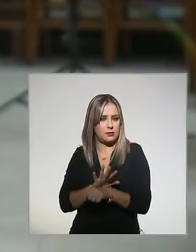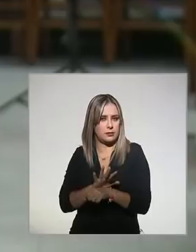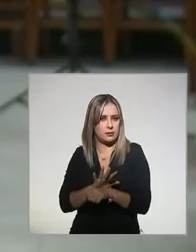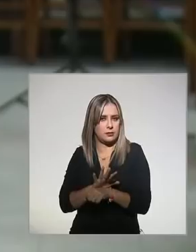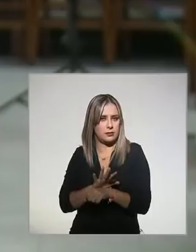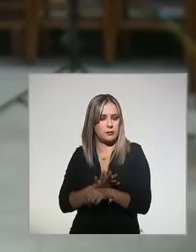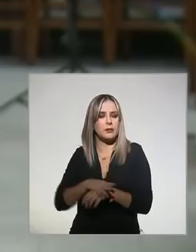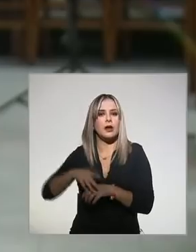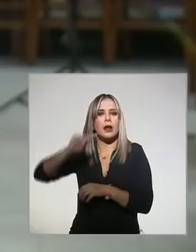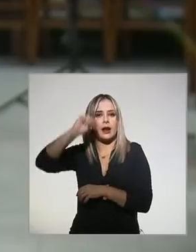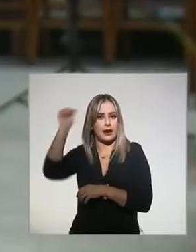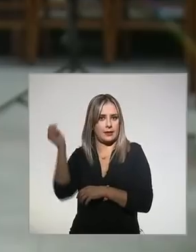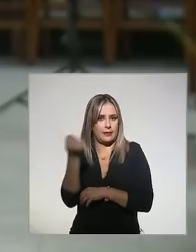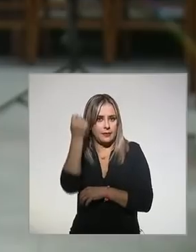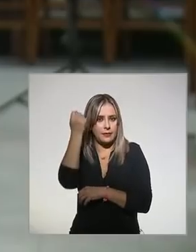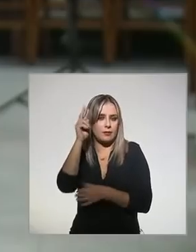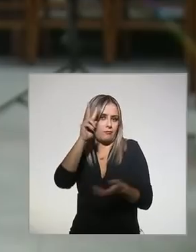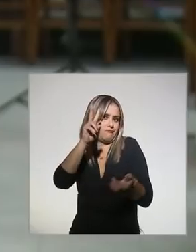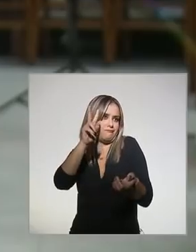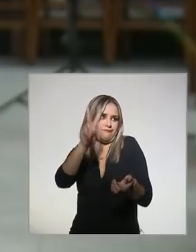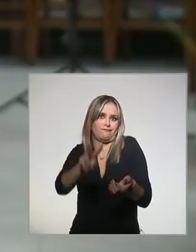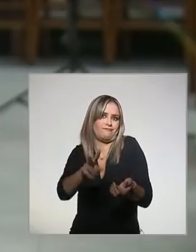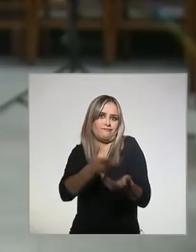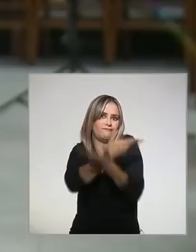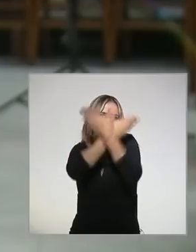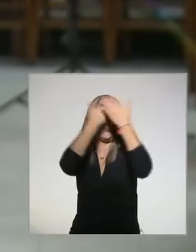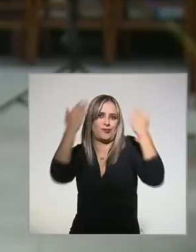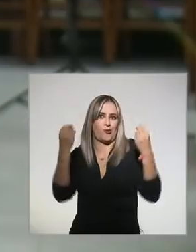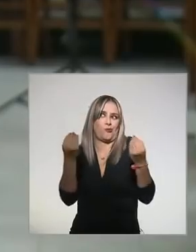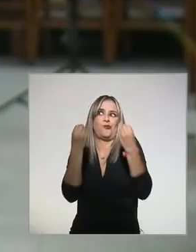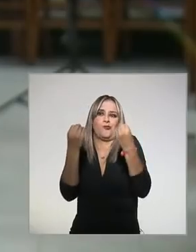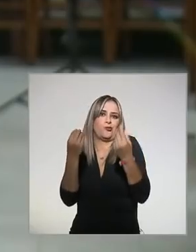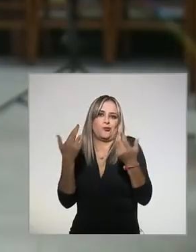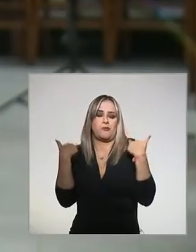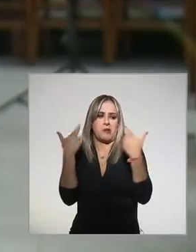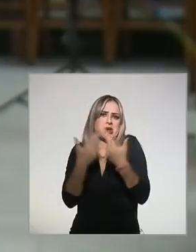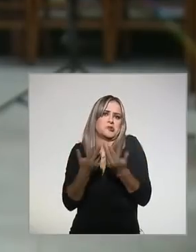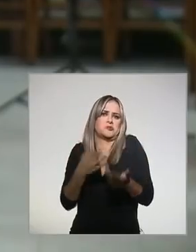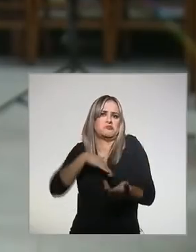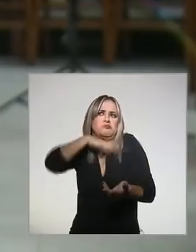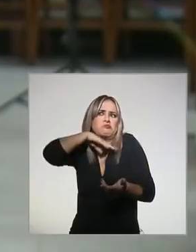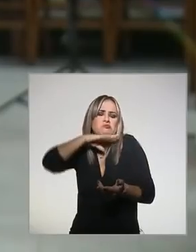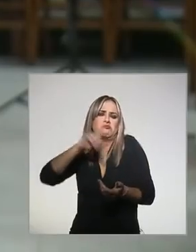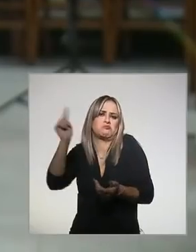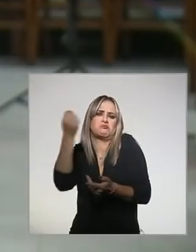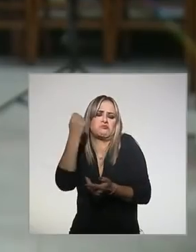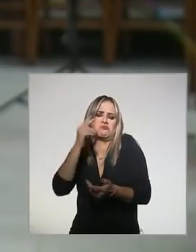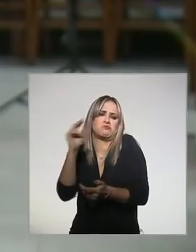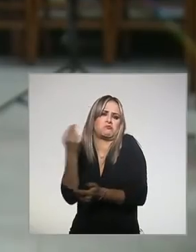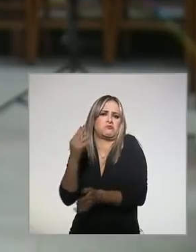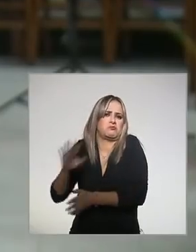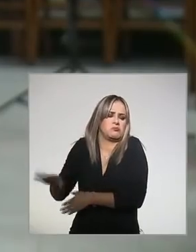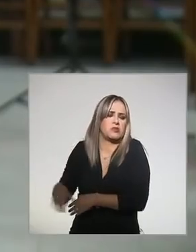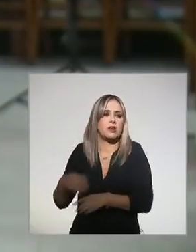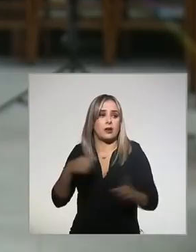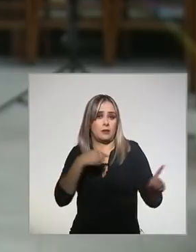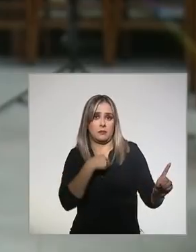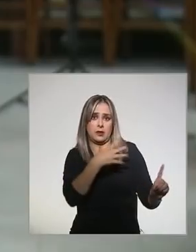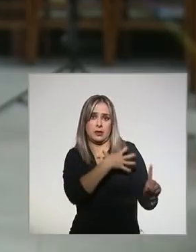la tecnología no era pues parte esencial para nosotros los profesores, pero para mi hijo, pues